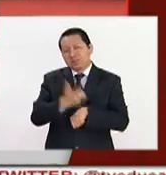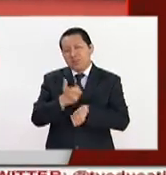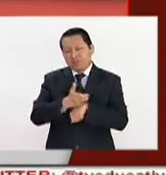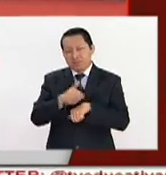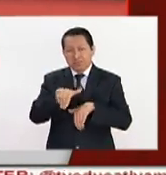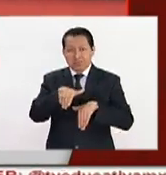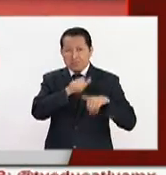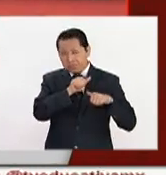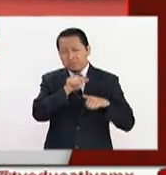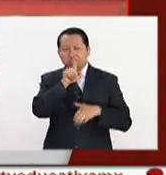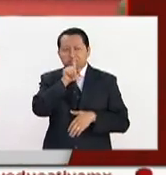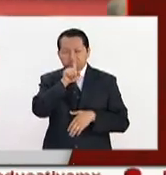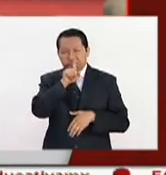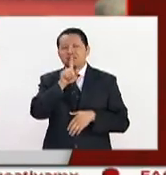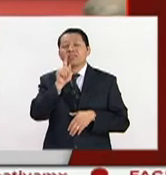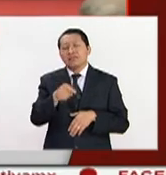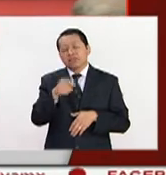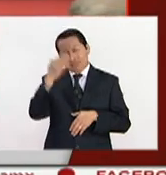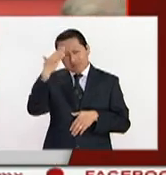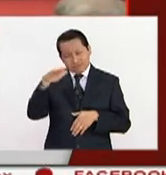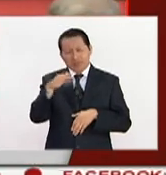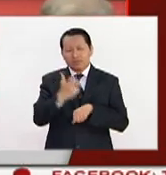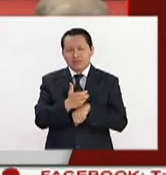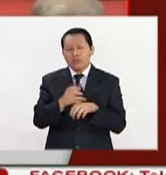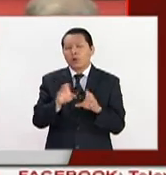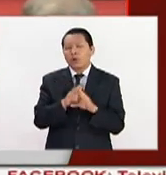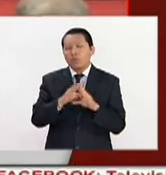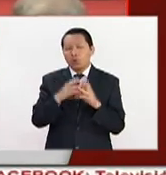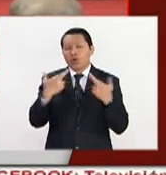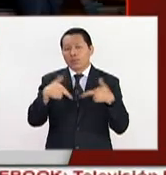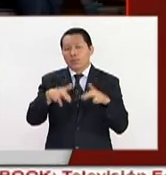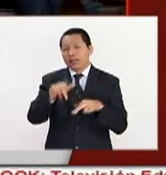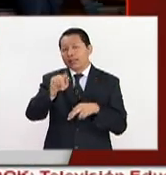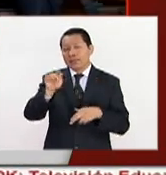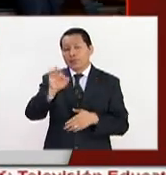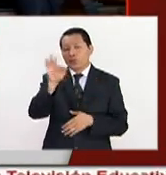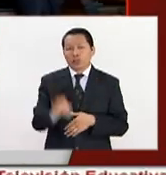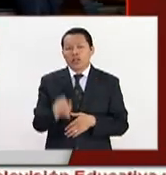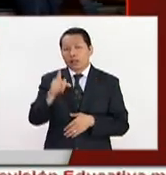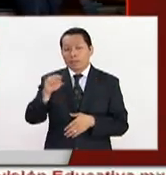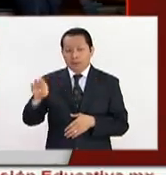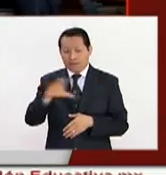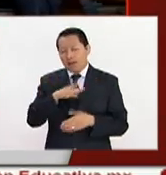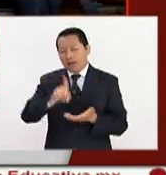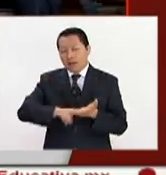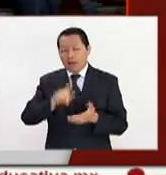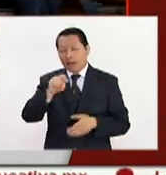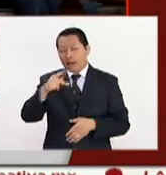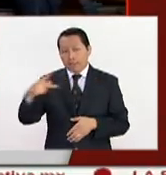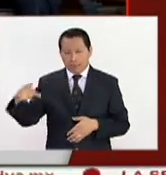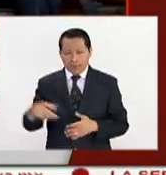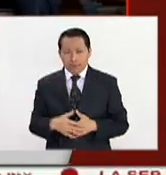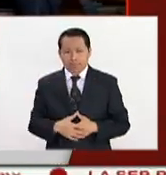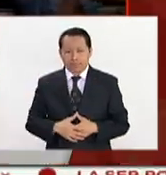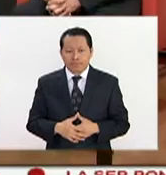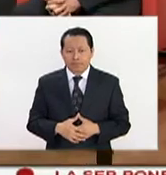Unidos, teniendo en cuenta que Estados Unidos representa casi el 70% del PIB dentro del TPP. A ver,